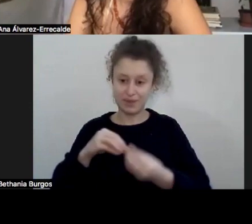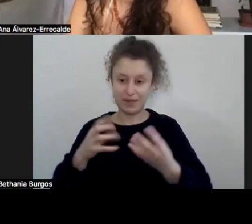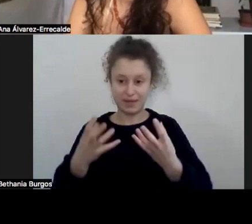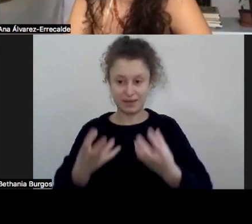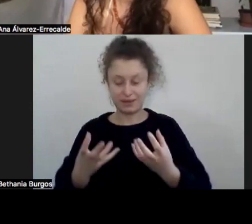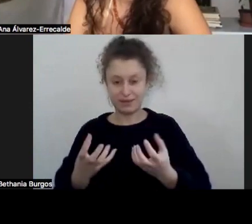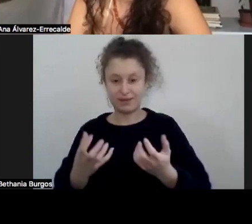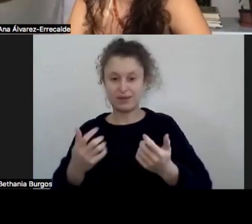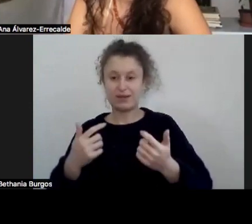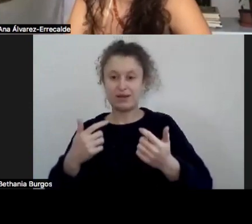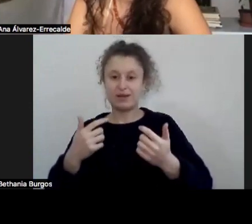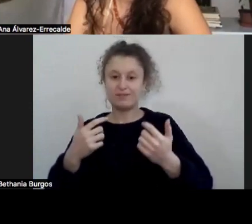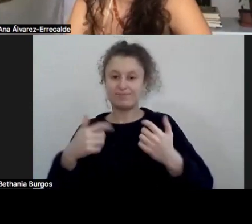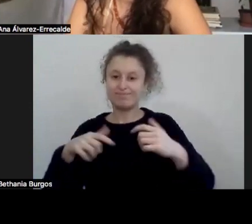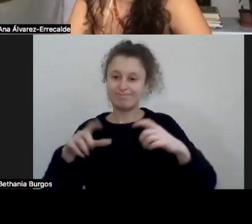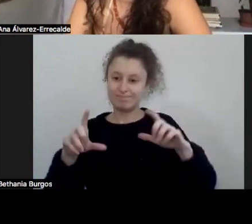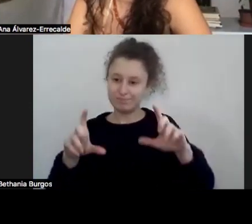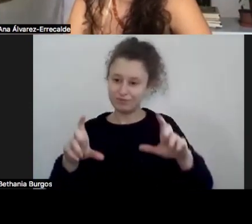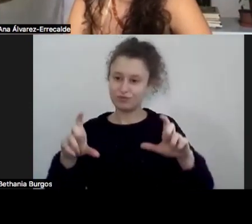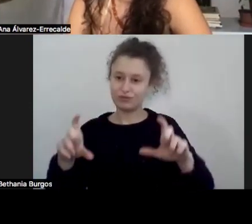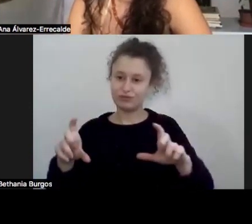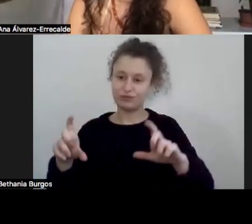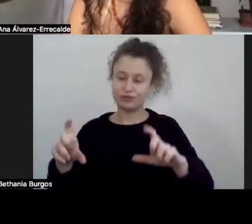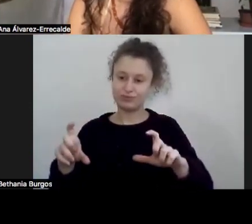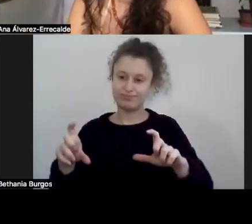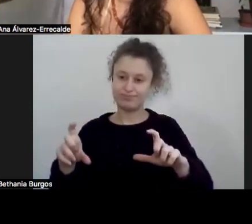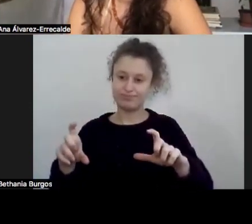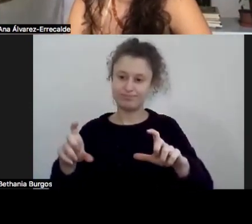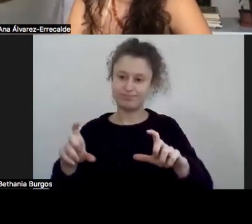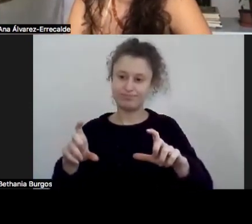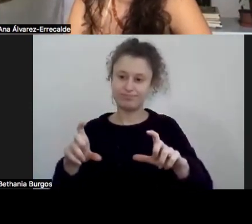cosas que me parece súper importante es